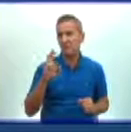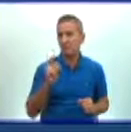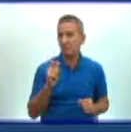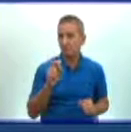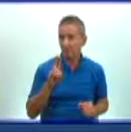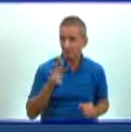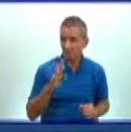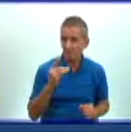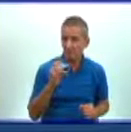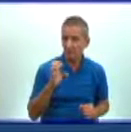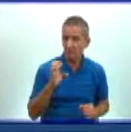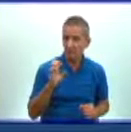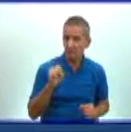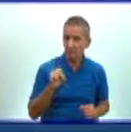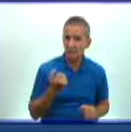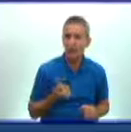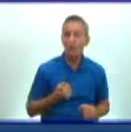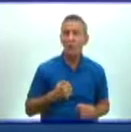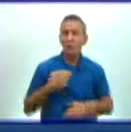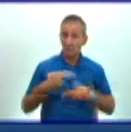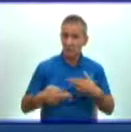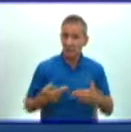Como estoy haciendo mi texto